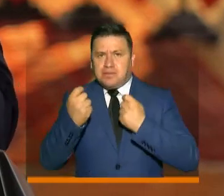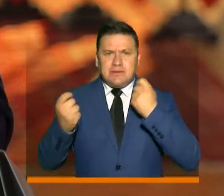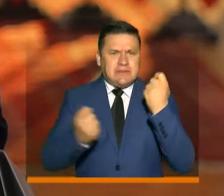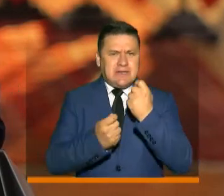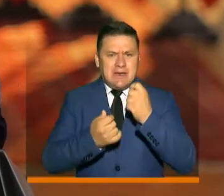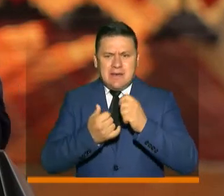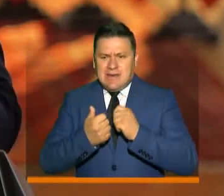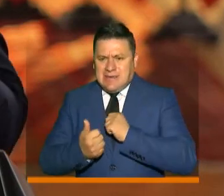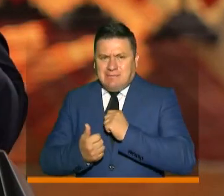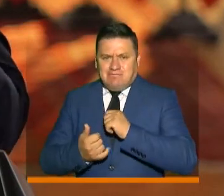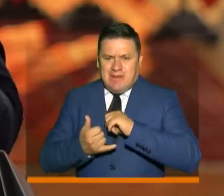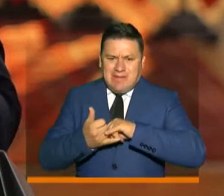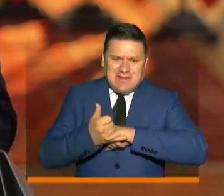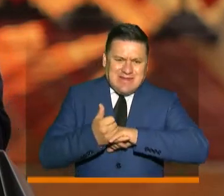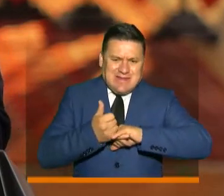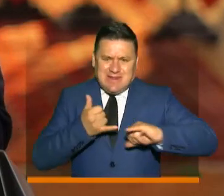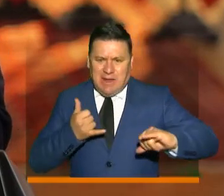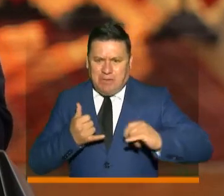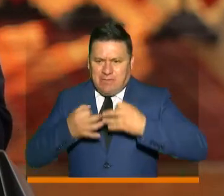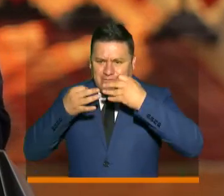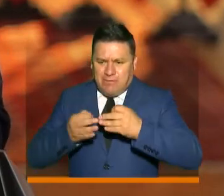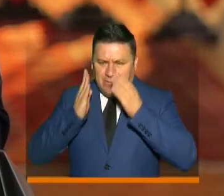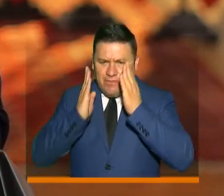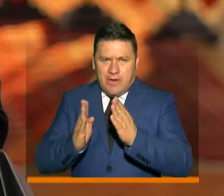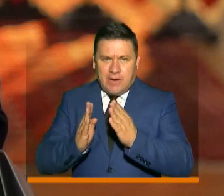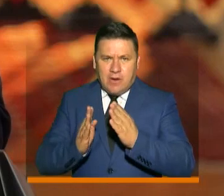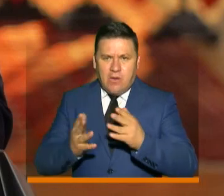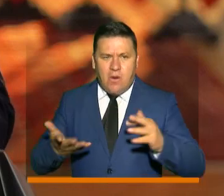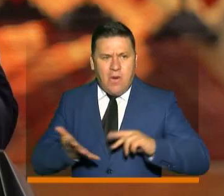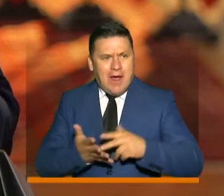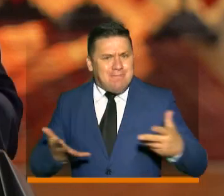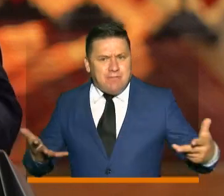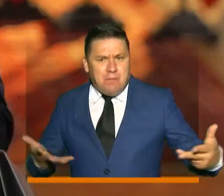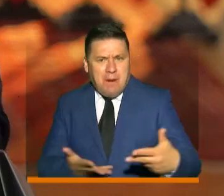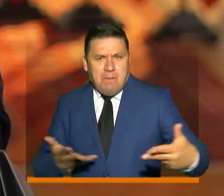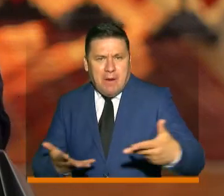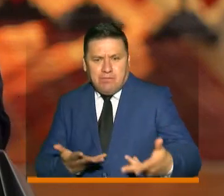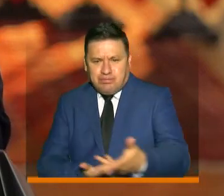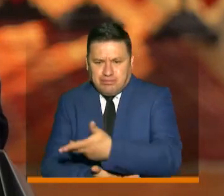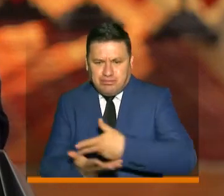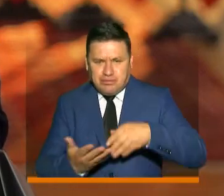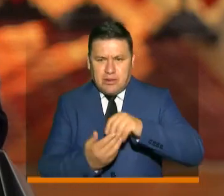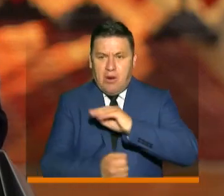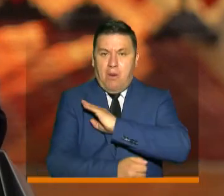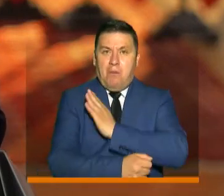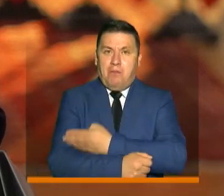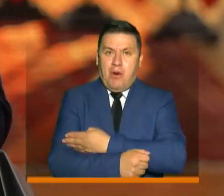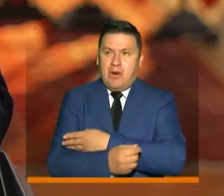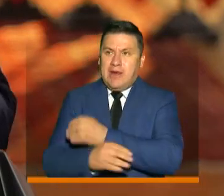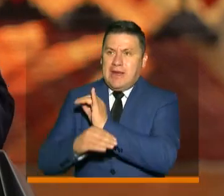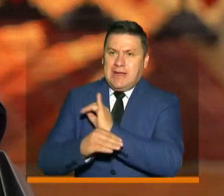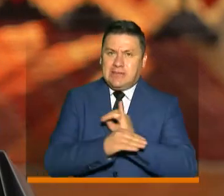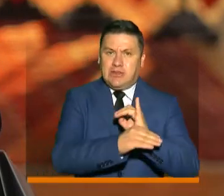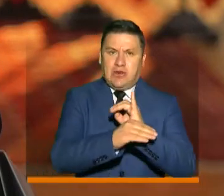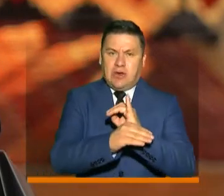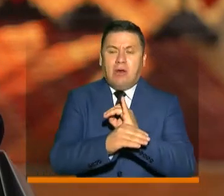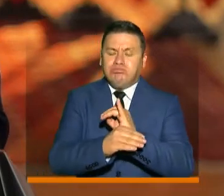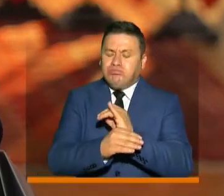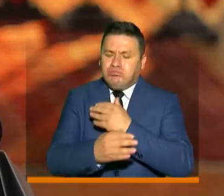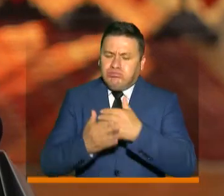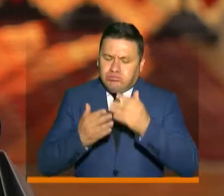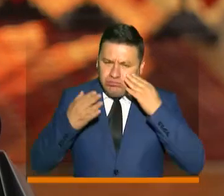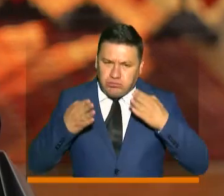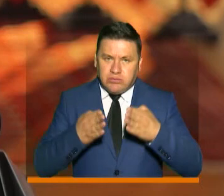de su independencia el sentido real de la colaboración armónica entre poderes esos mismos